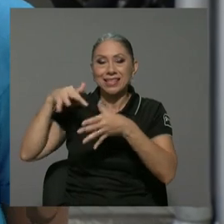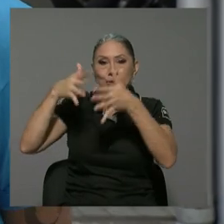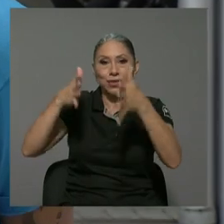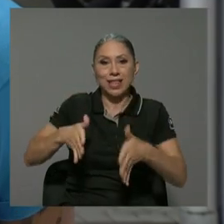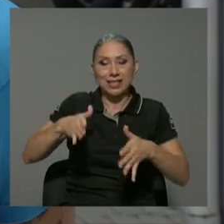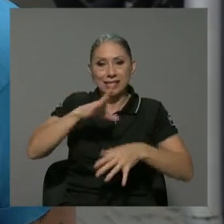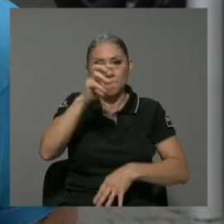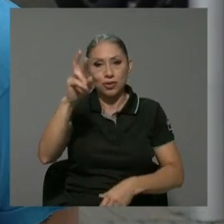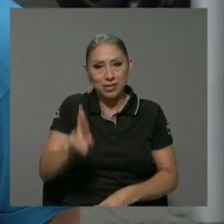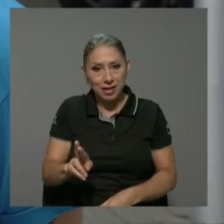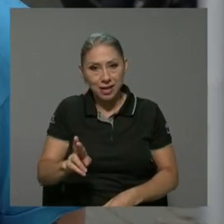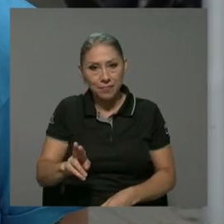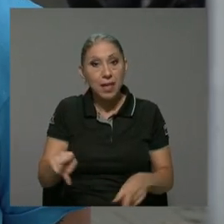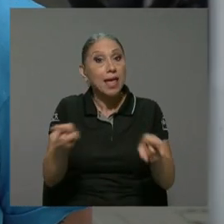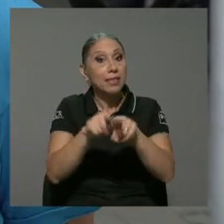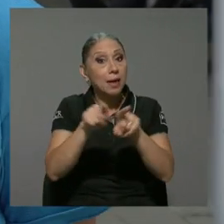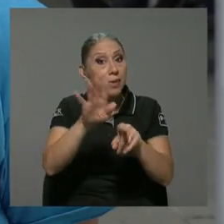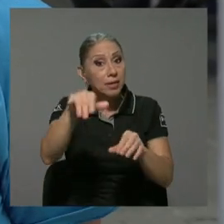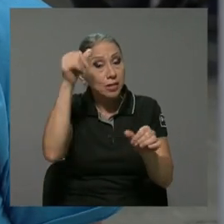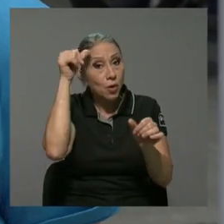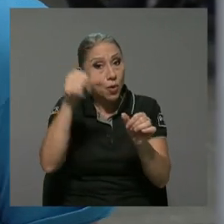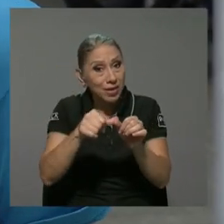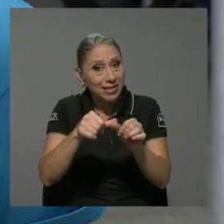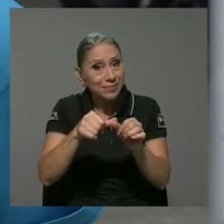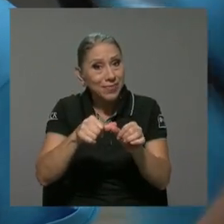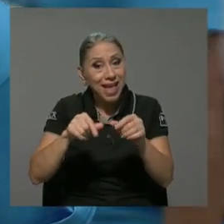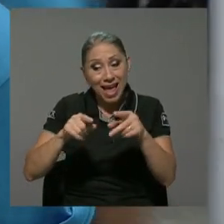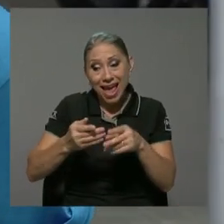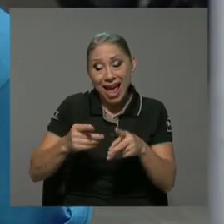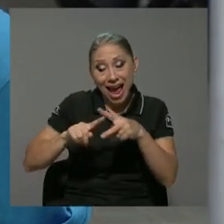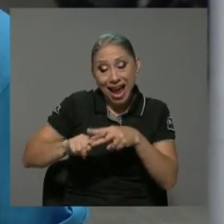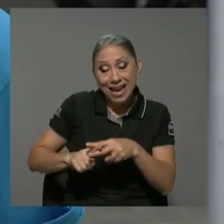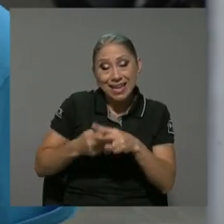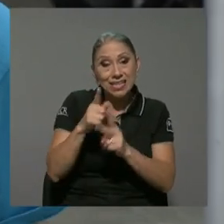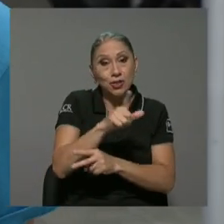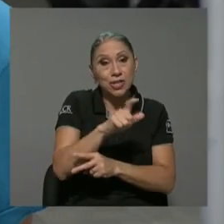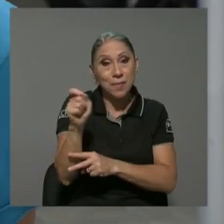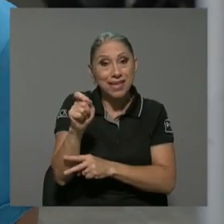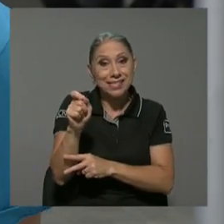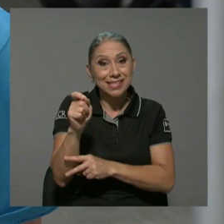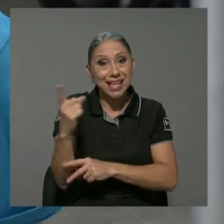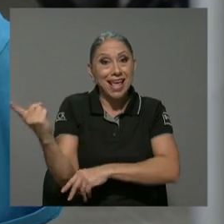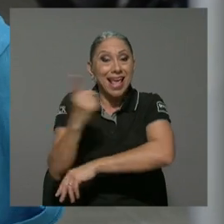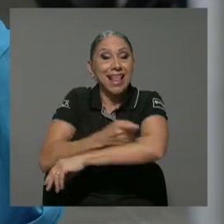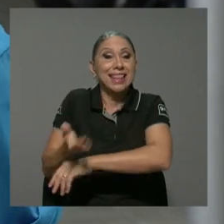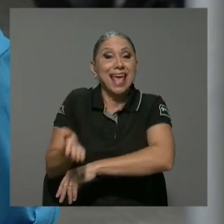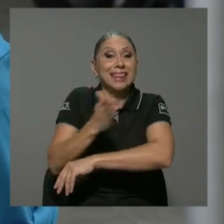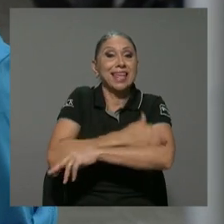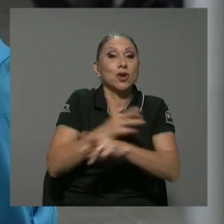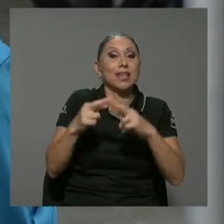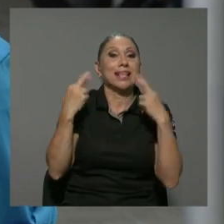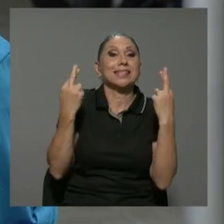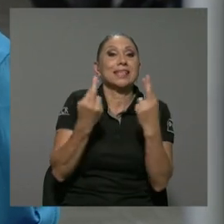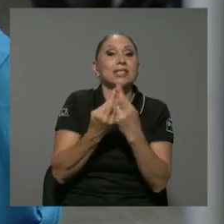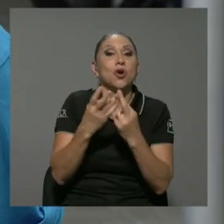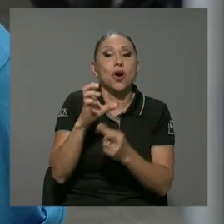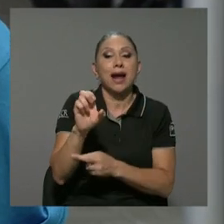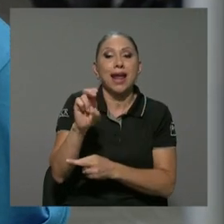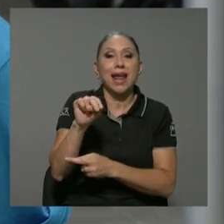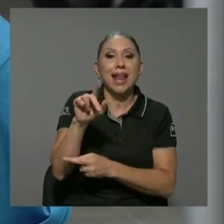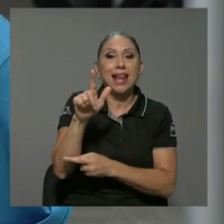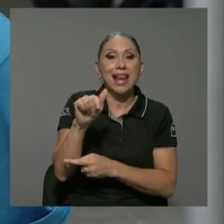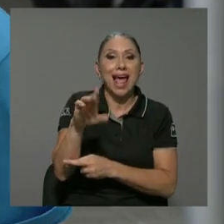Recordar también que a inicios de mes, el día anterior de la segunda sesión de Comisión de Enlace del año, que fue la primera relacionada específicamente con el